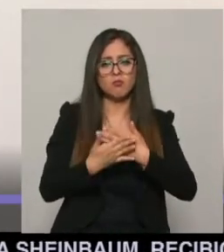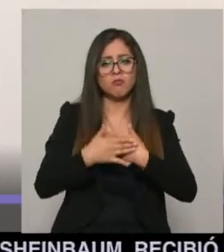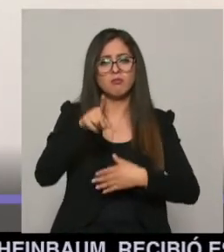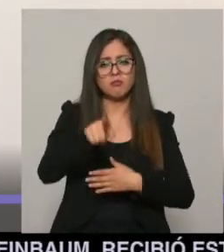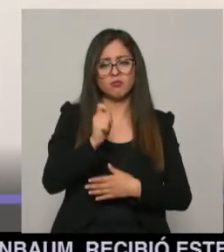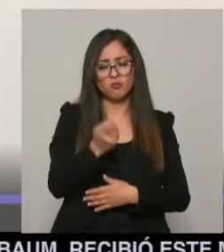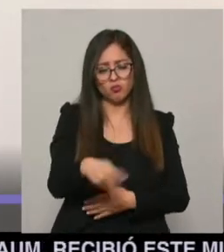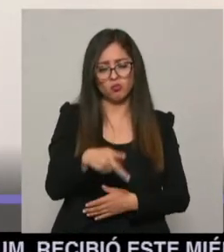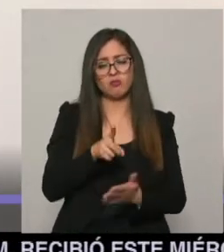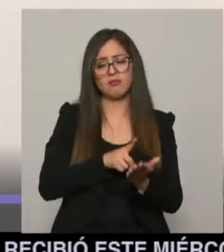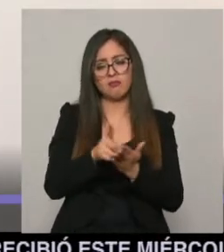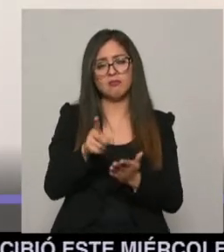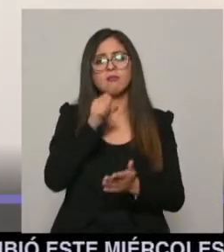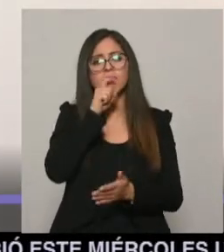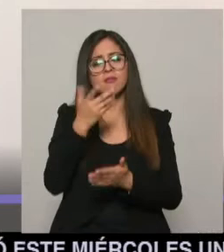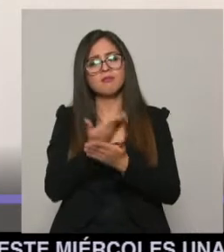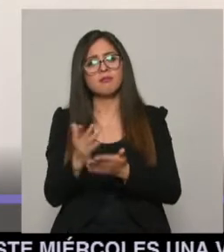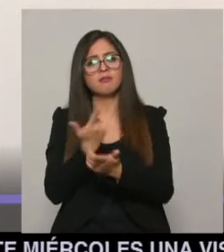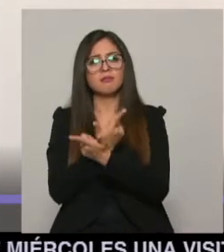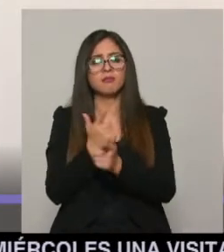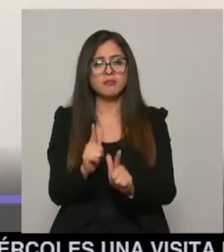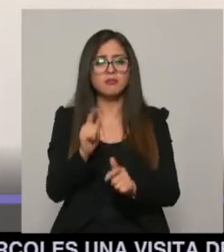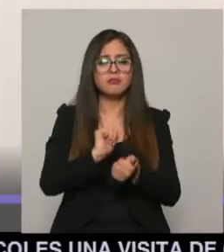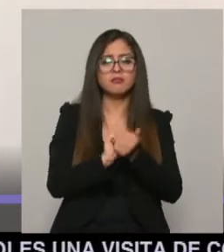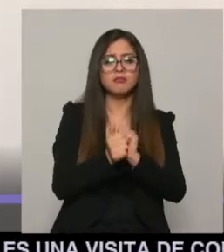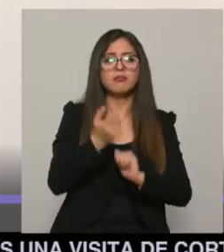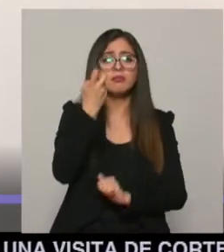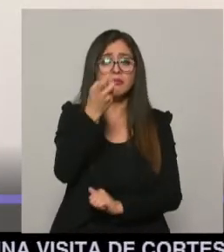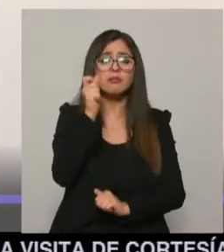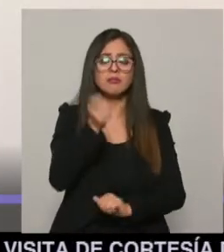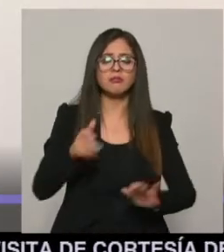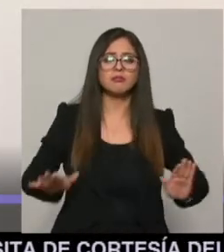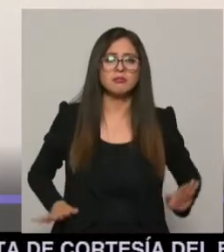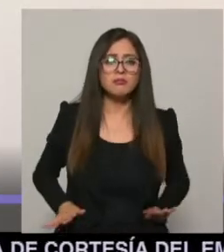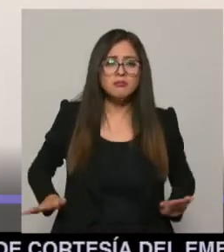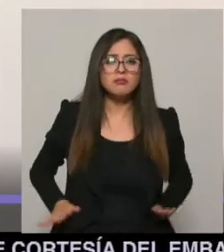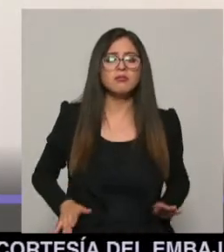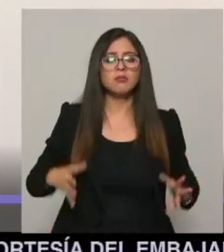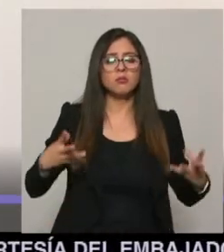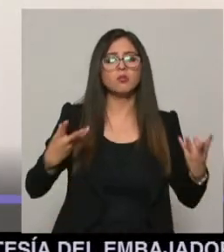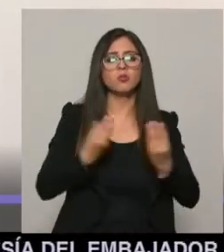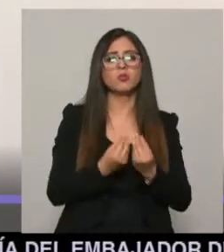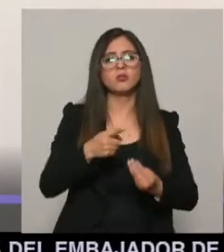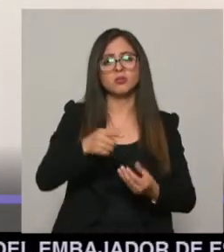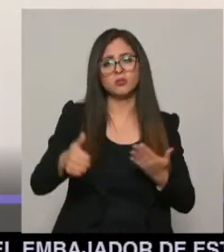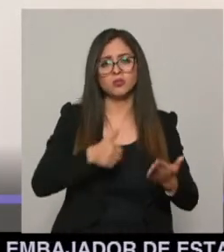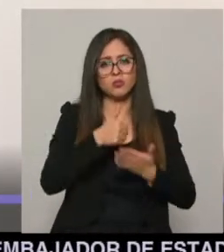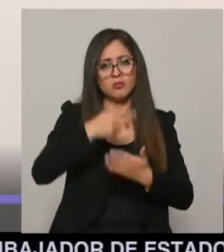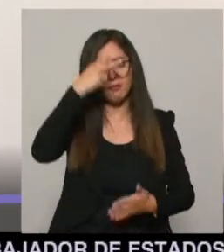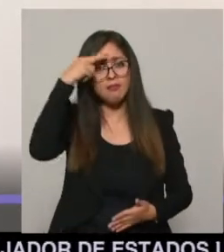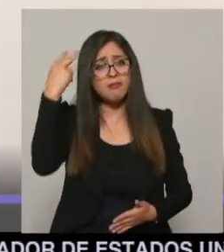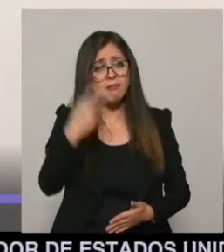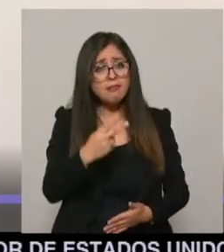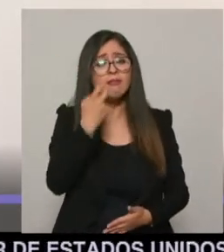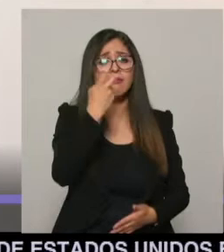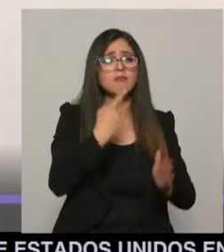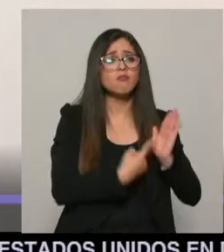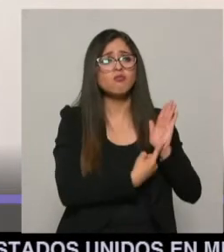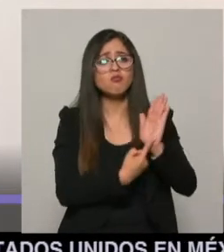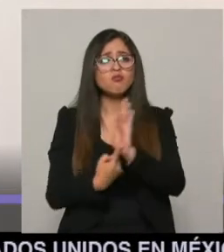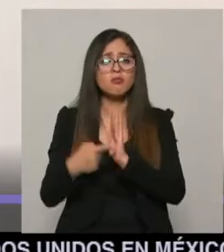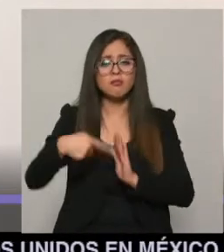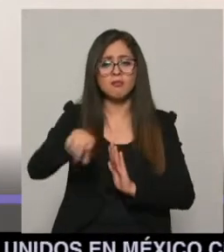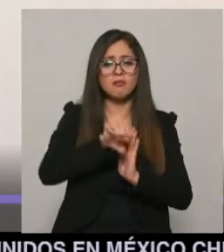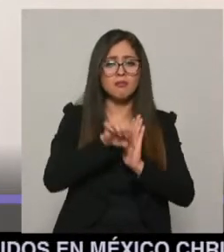derechos y libertades que creo que han sido la característica de la capital y que sin duda somos ejemplo para el resto del